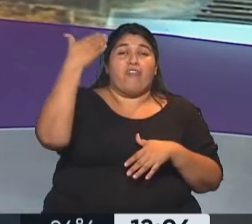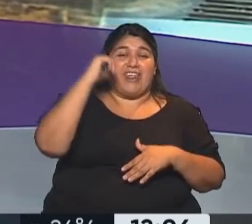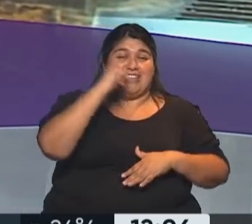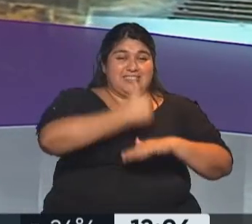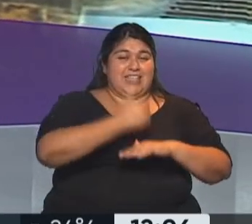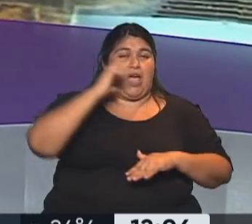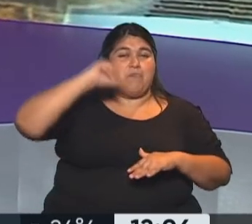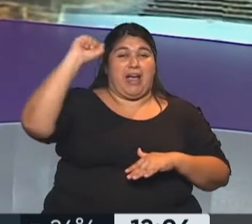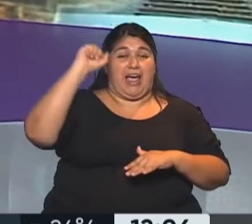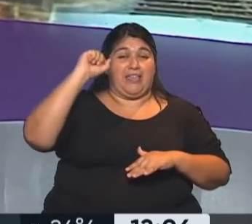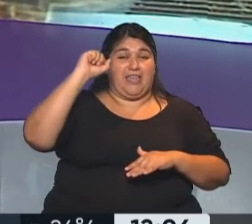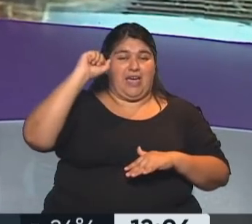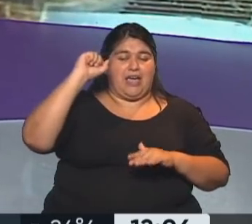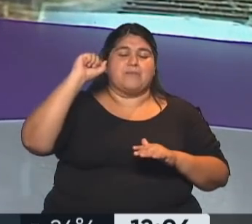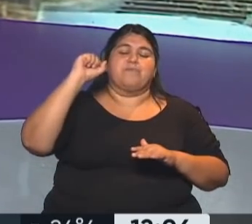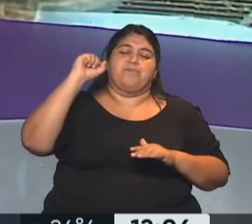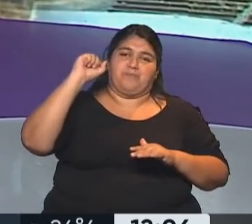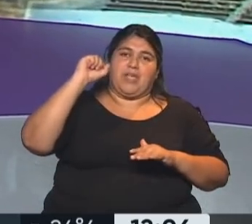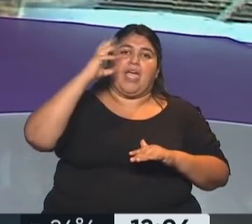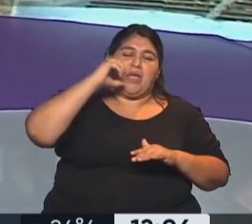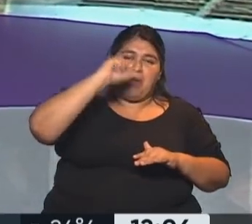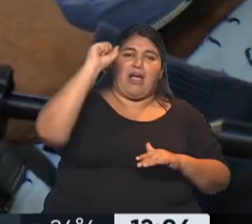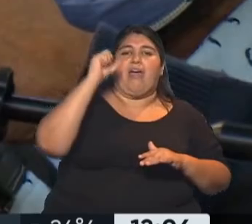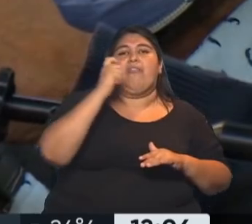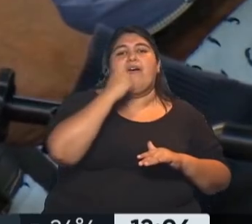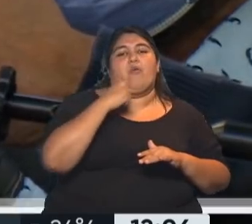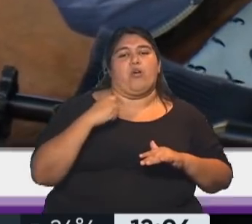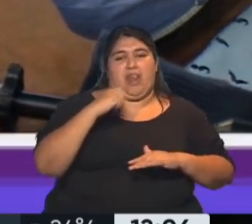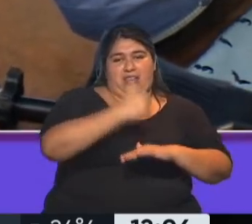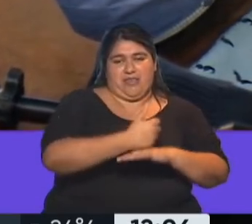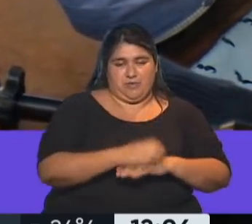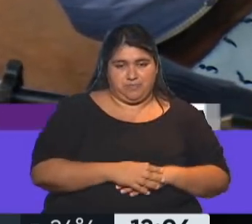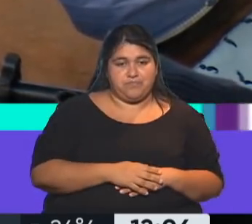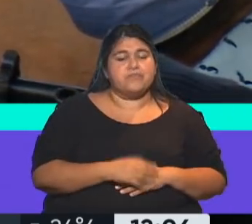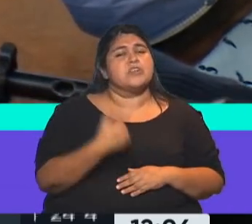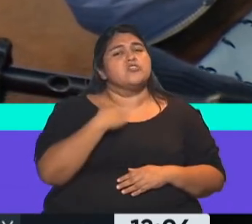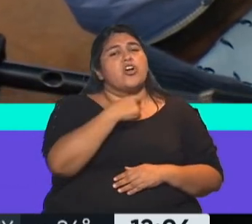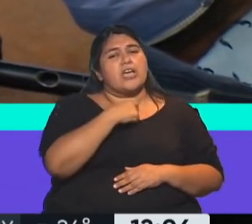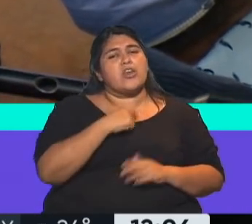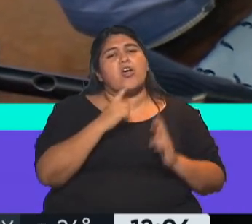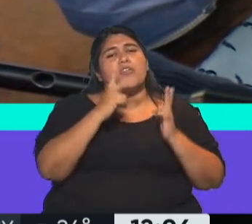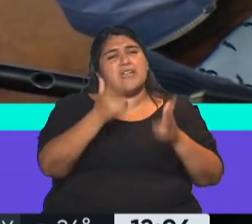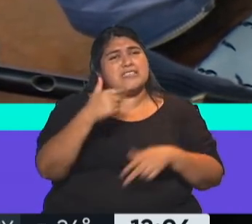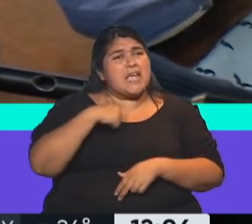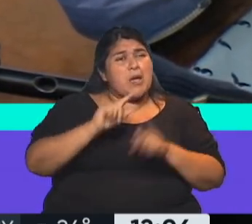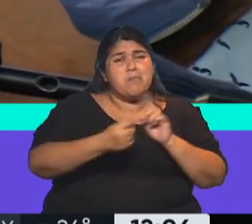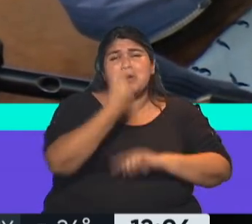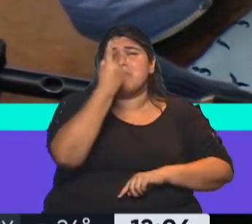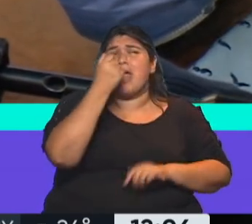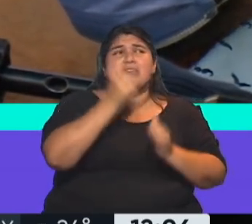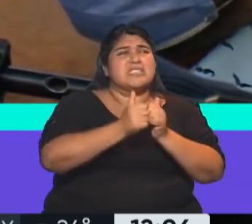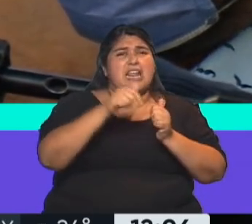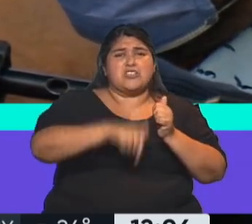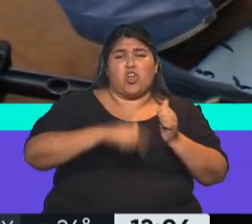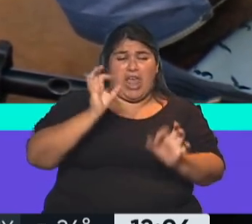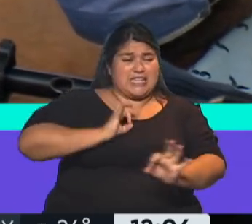la Embajada de Ucrania en Argentina. Quería decir que el primer día en la historia del siglo XXI,